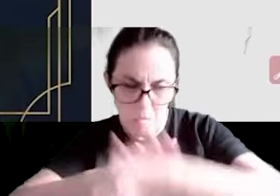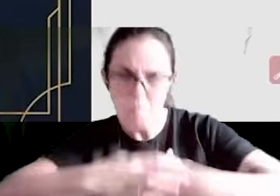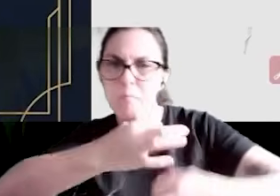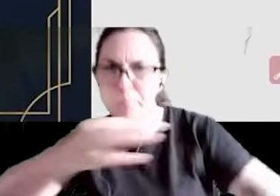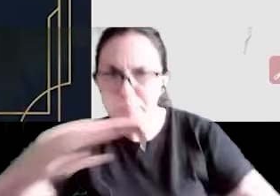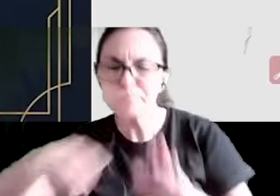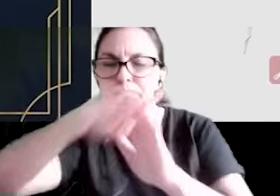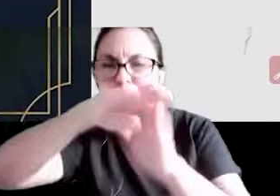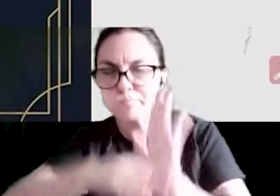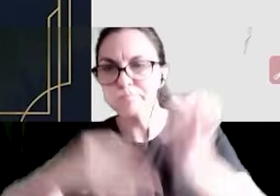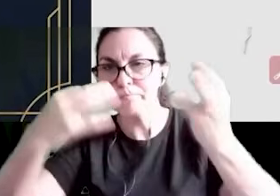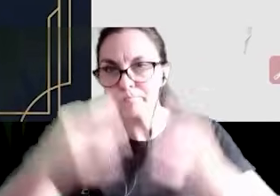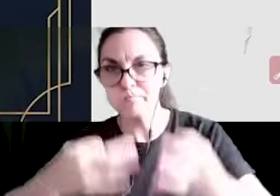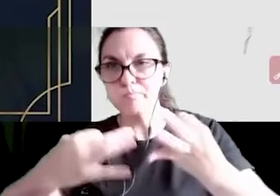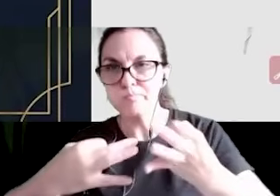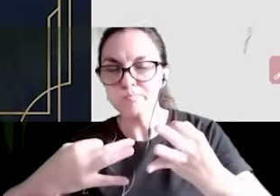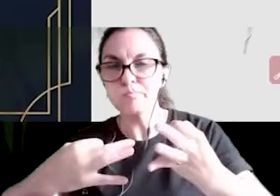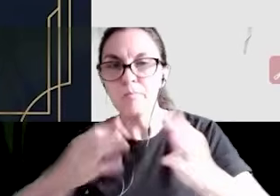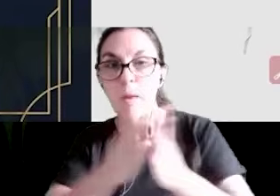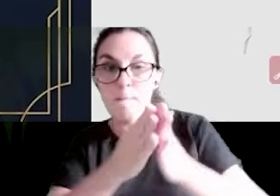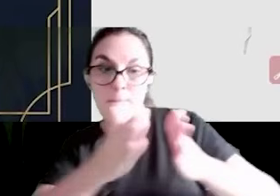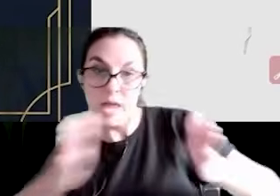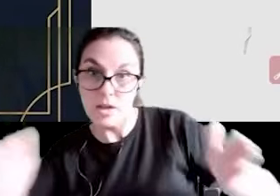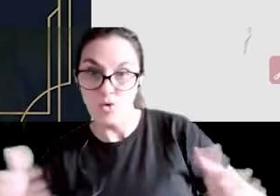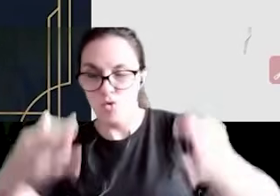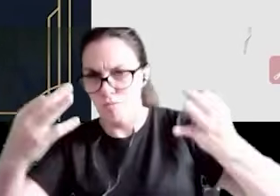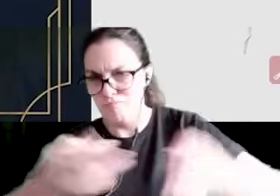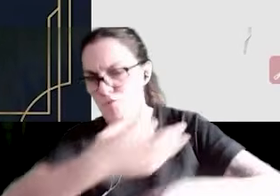condiciones y el periodo base es correcto,